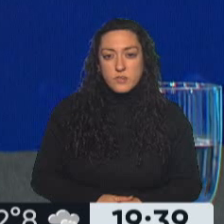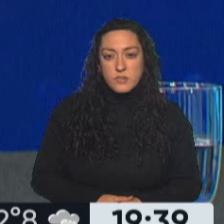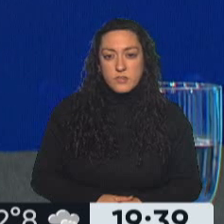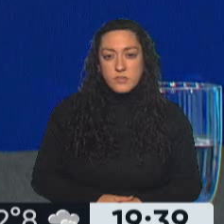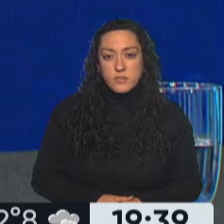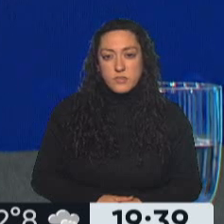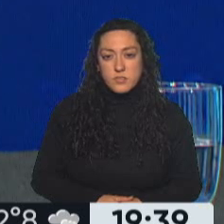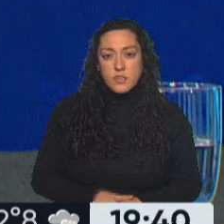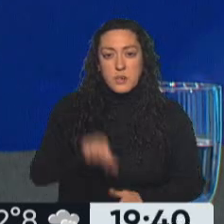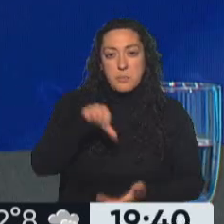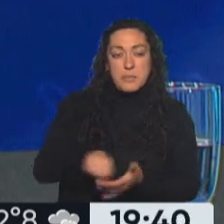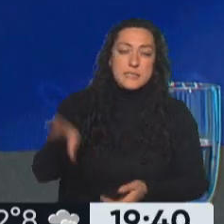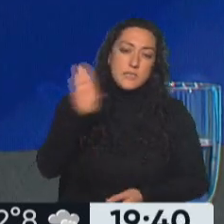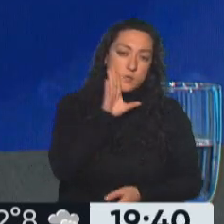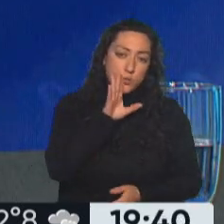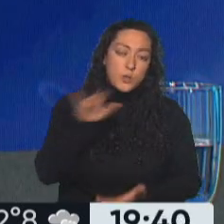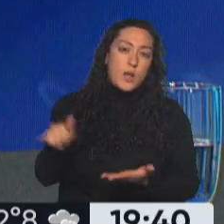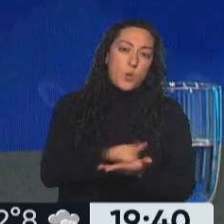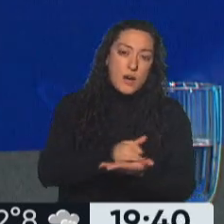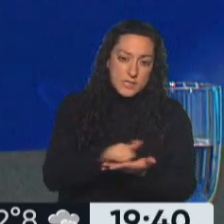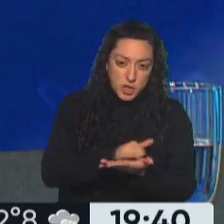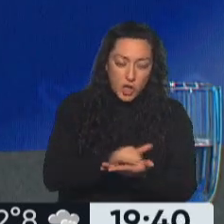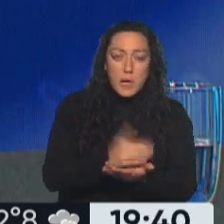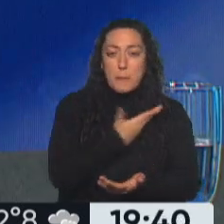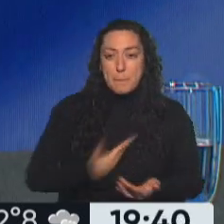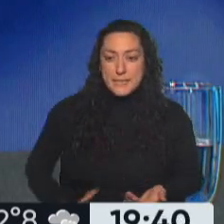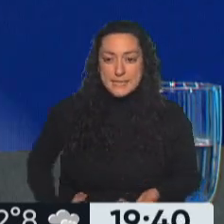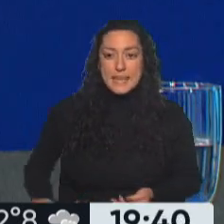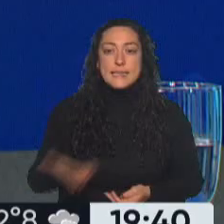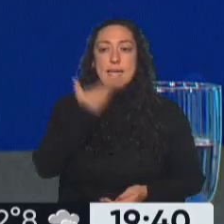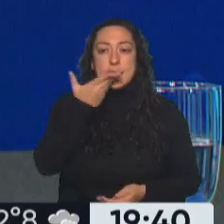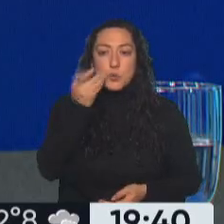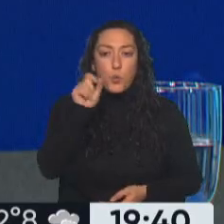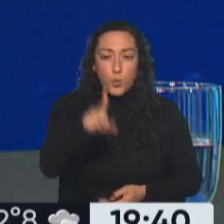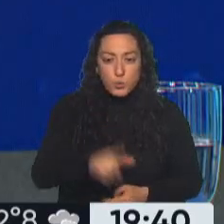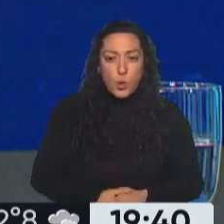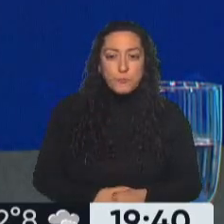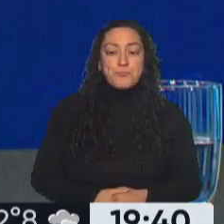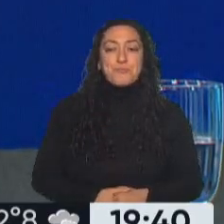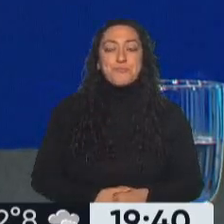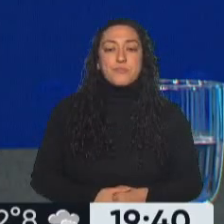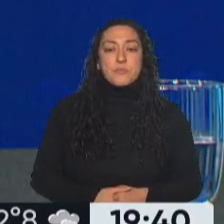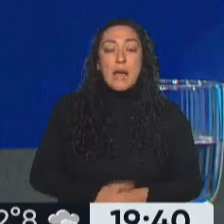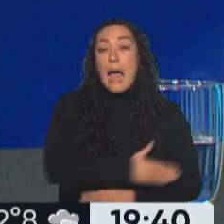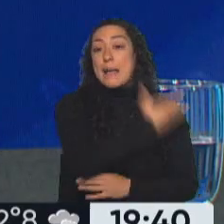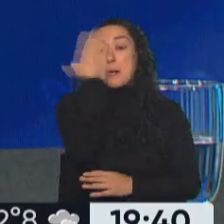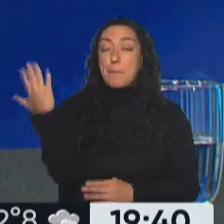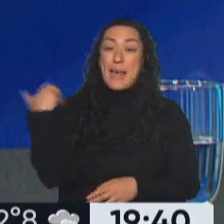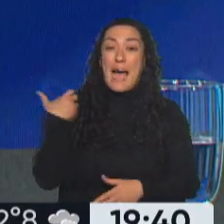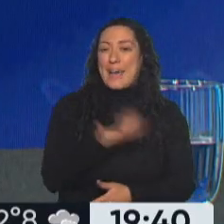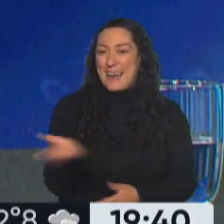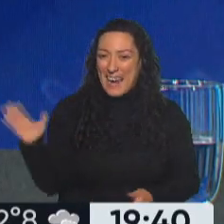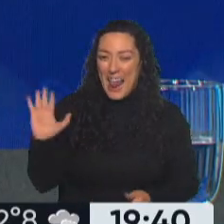Vamos a los Estados Unidos, nos vamos a la ciudad de Nueva York. Discurso del presidente Javier Milei en la Asamblea General